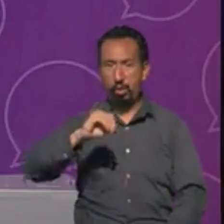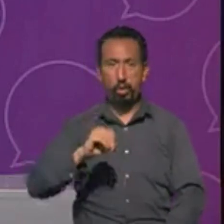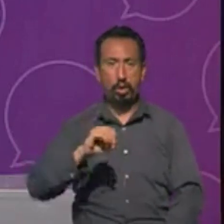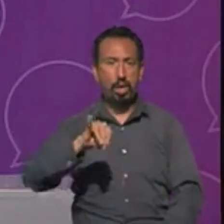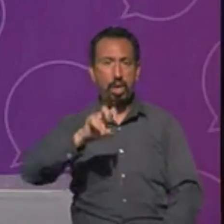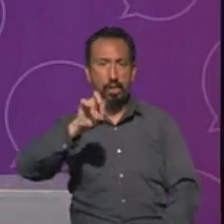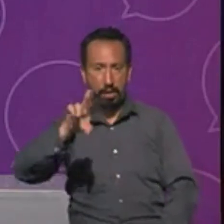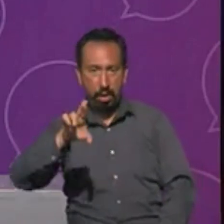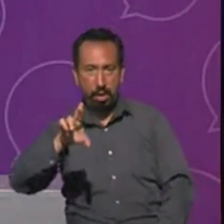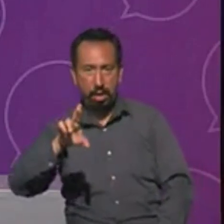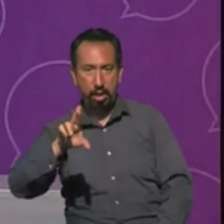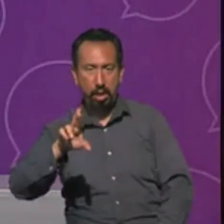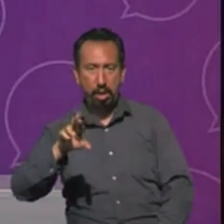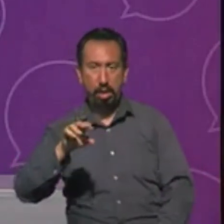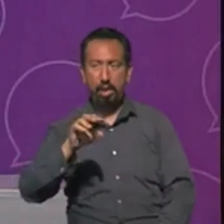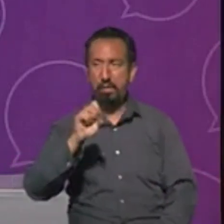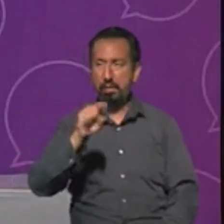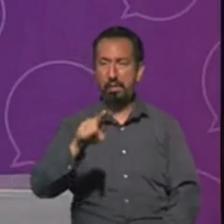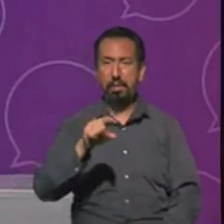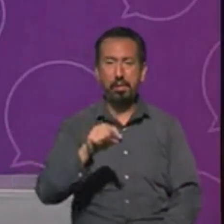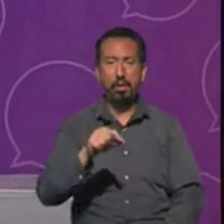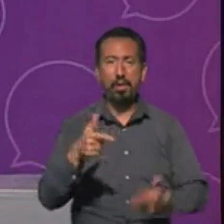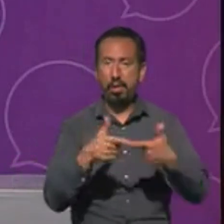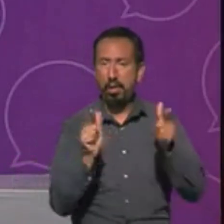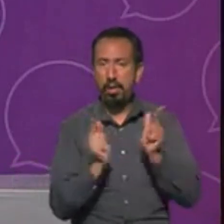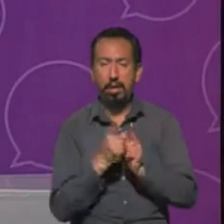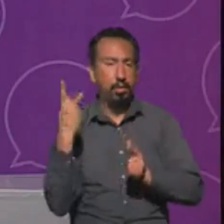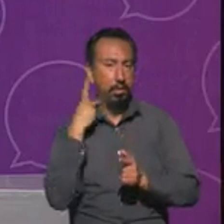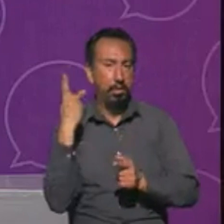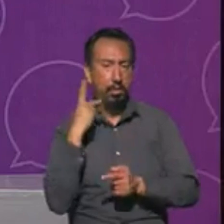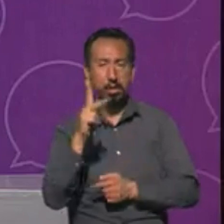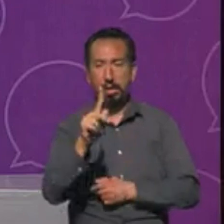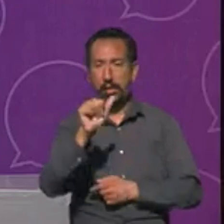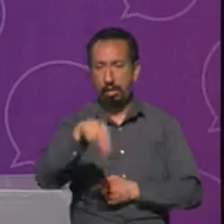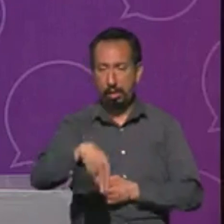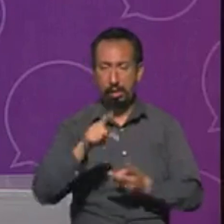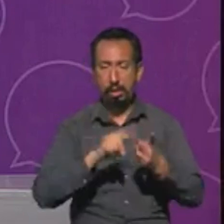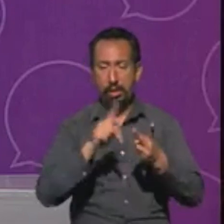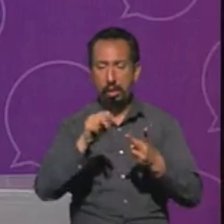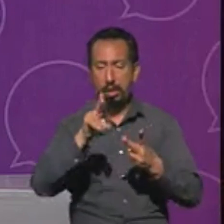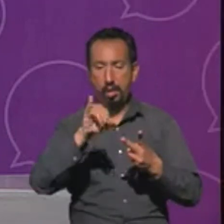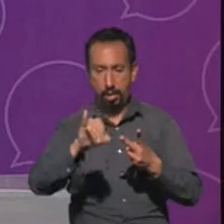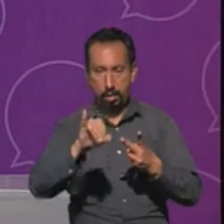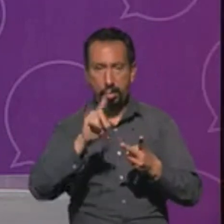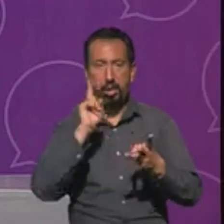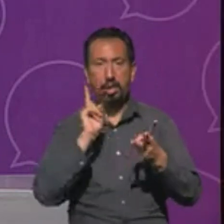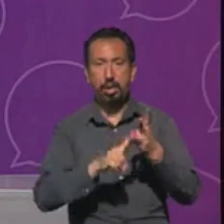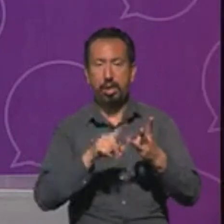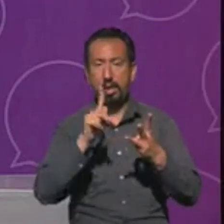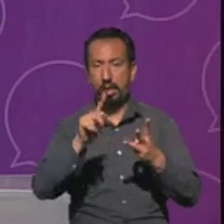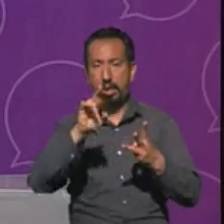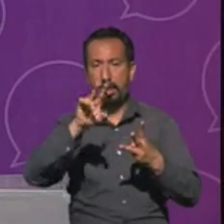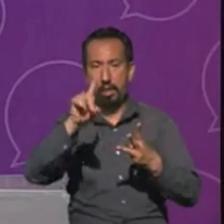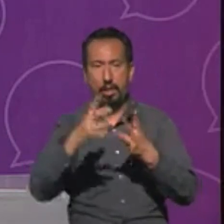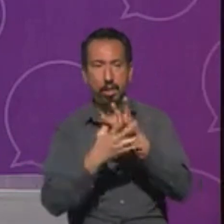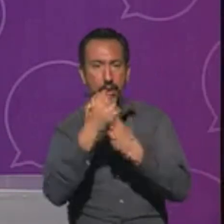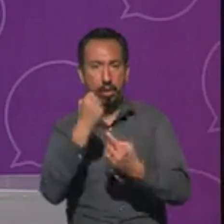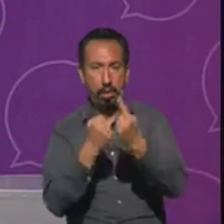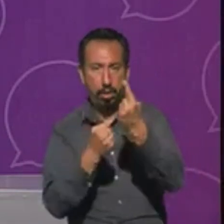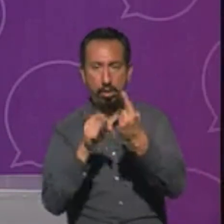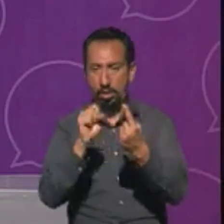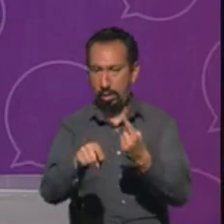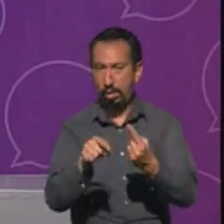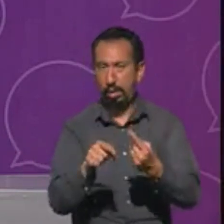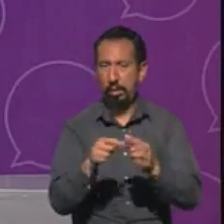Márquez de la coalición fuerza y corazón por Guanajuato integrada por los partidos Acción Nacional Revolucionario institucional y de la Revolución